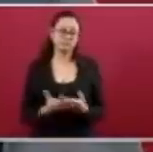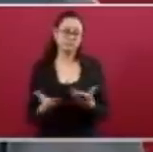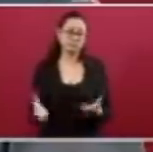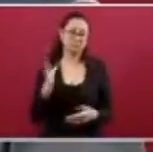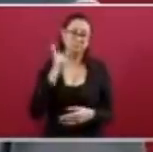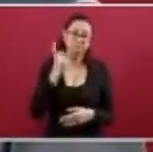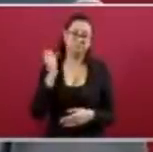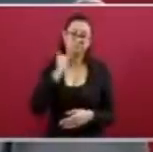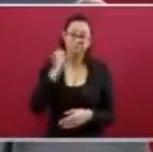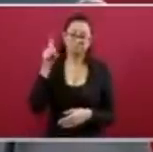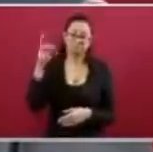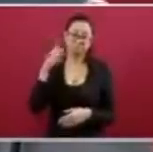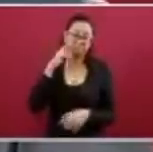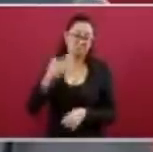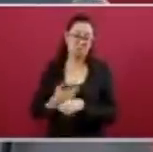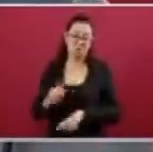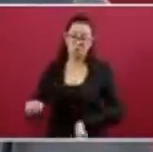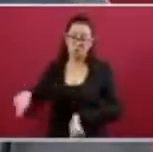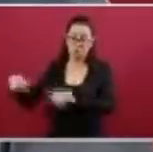legisladores. Acerca de estas empresas,